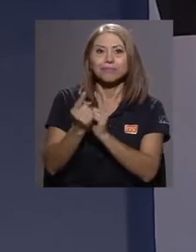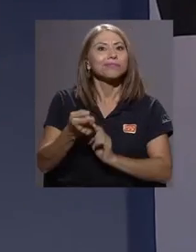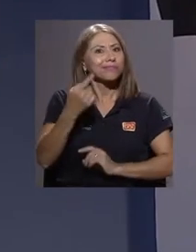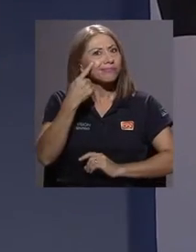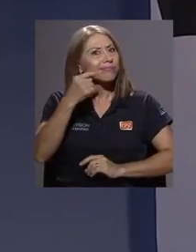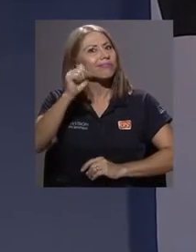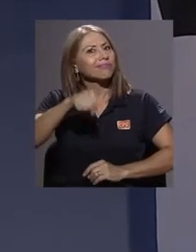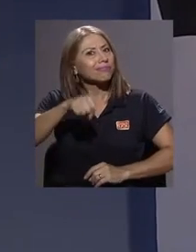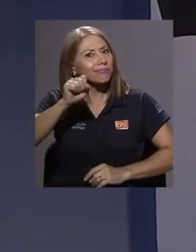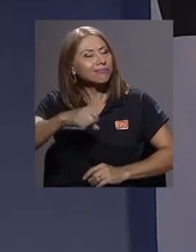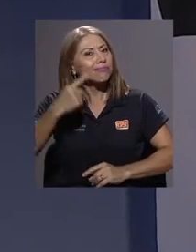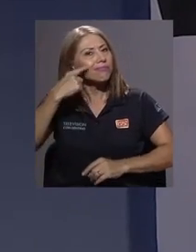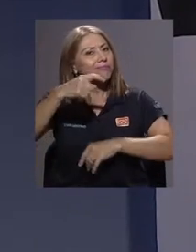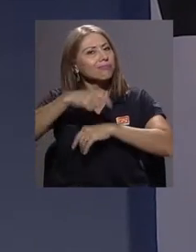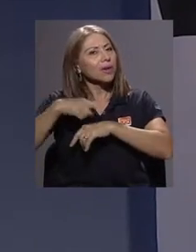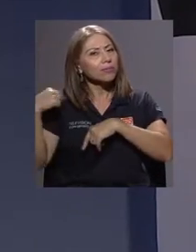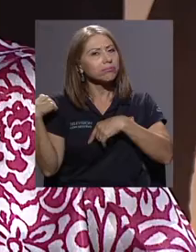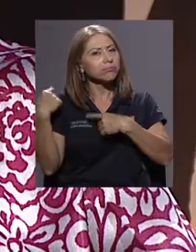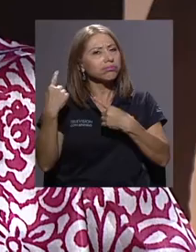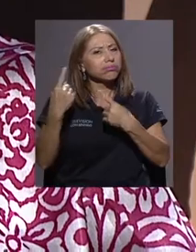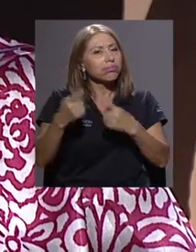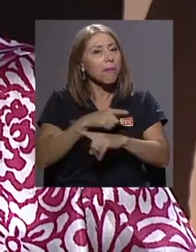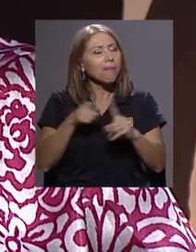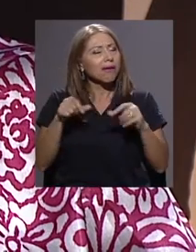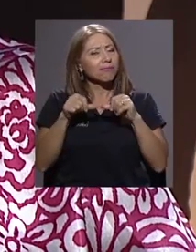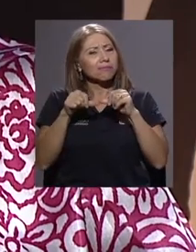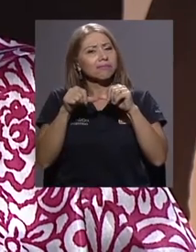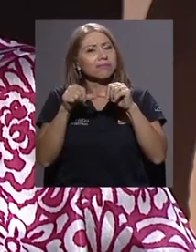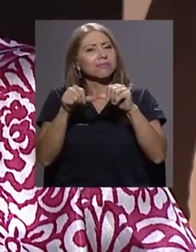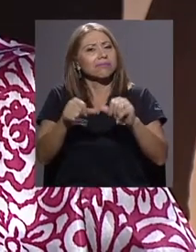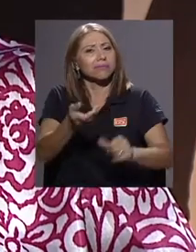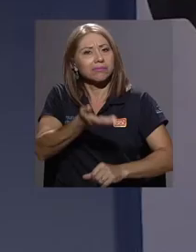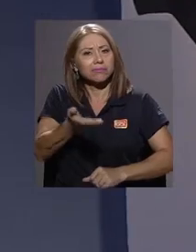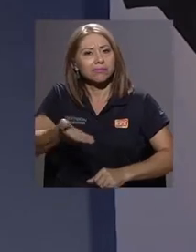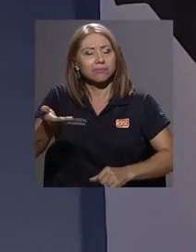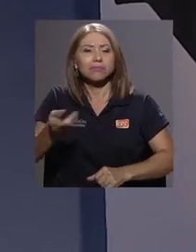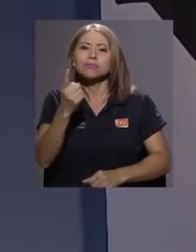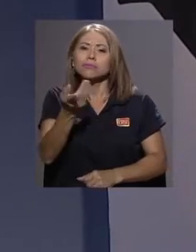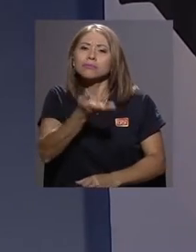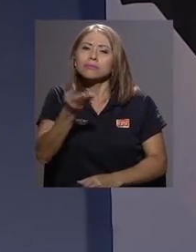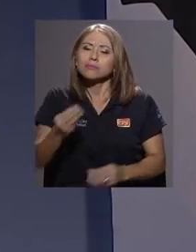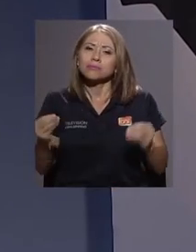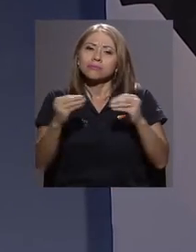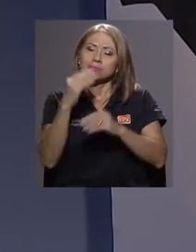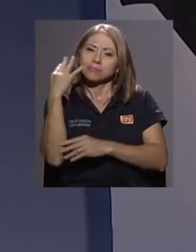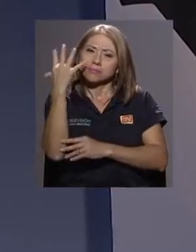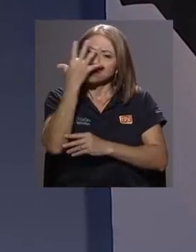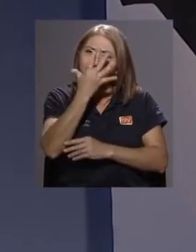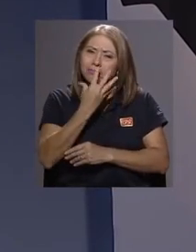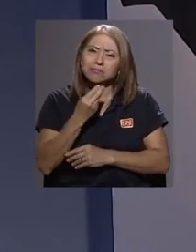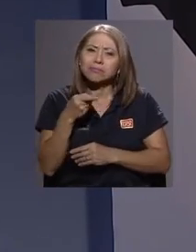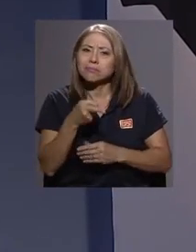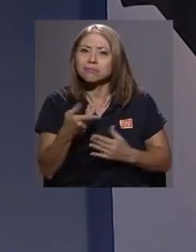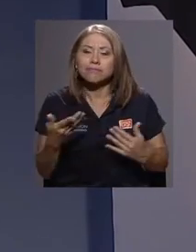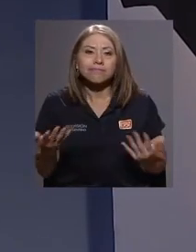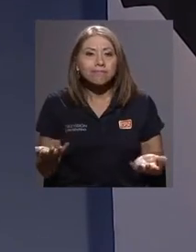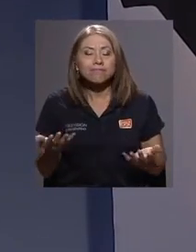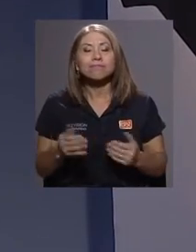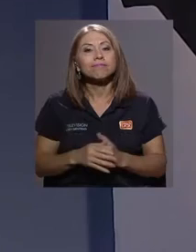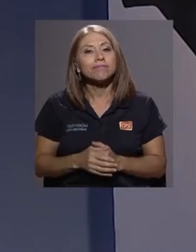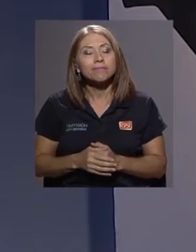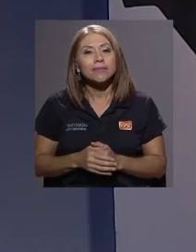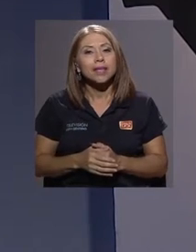pero las cosas se sostienen y una de las cosas más bonitas que me deja ese texto es que